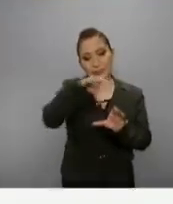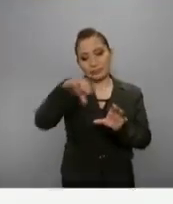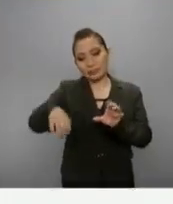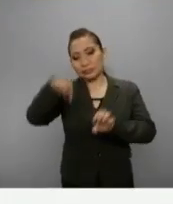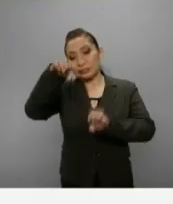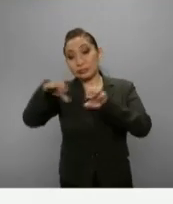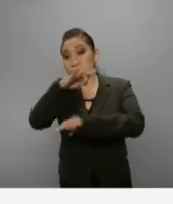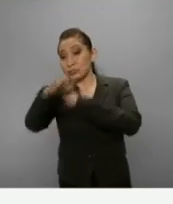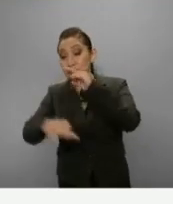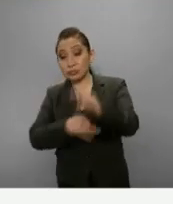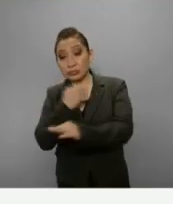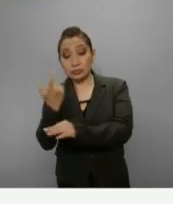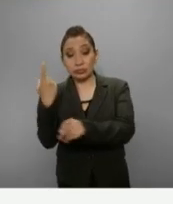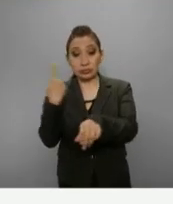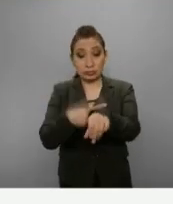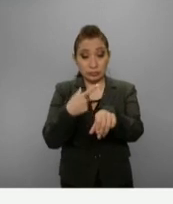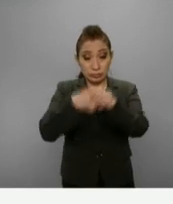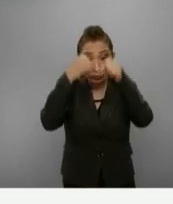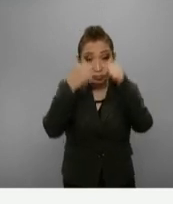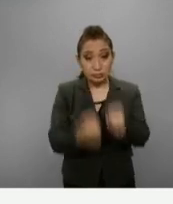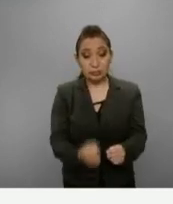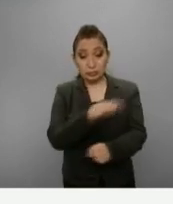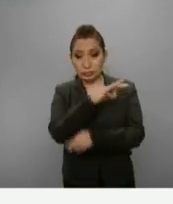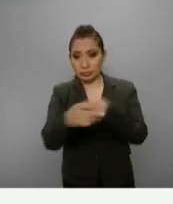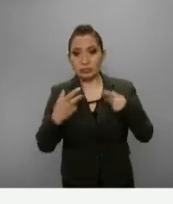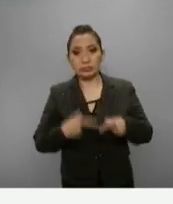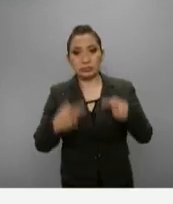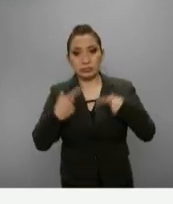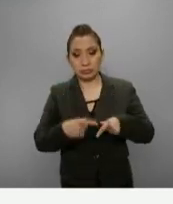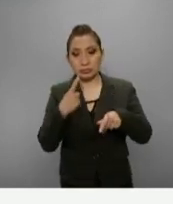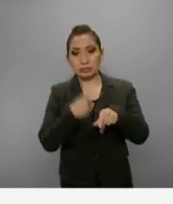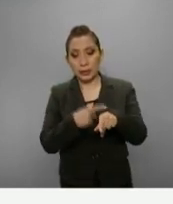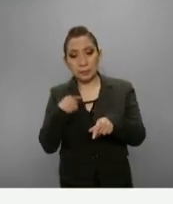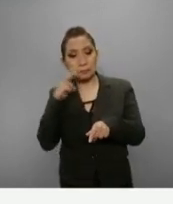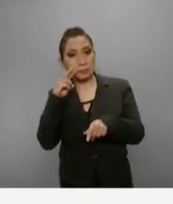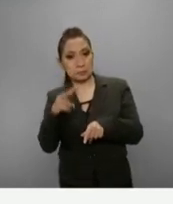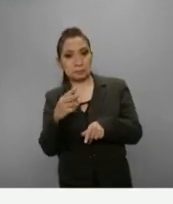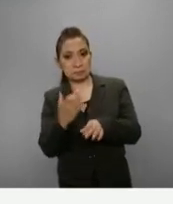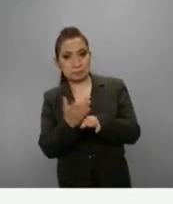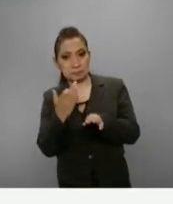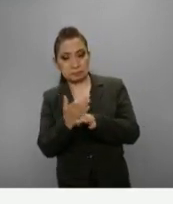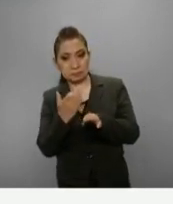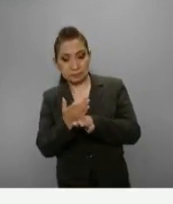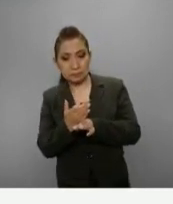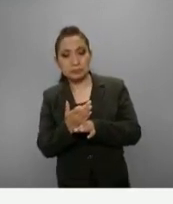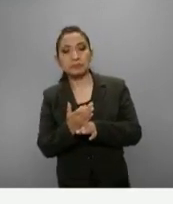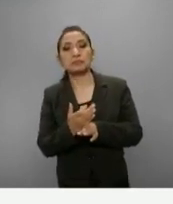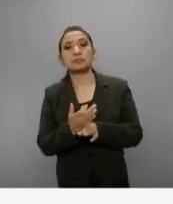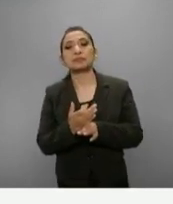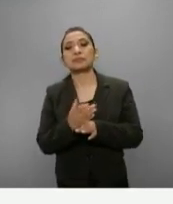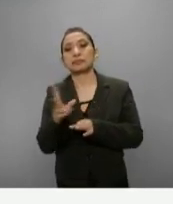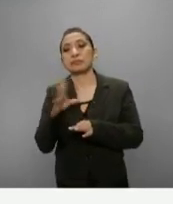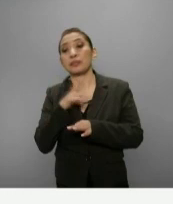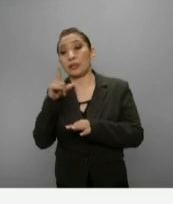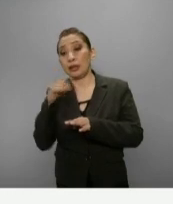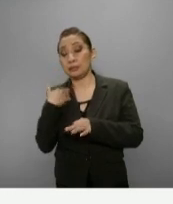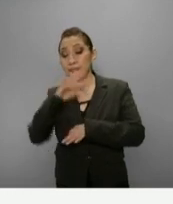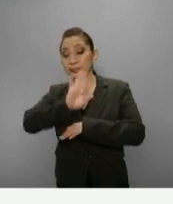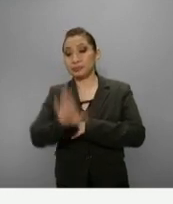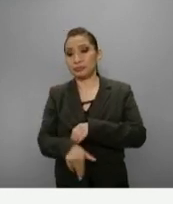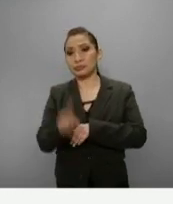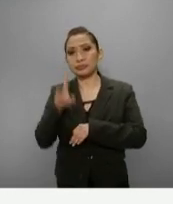distribución de edades de todos los casos confirmados, es decir, todas las personas que han padecido o están padeciendo la enfermedad, aquí en las